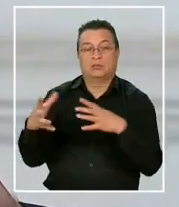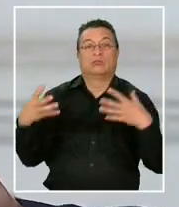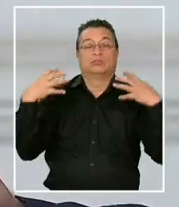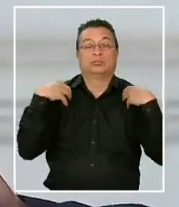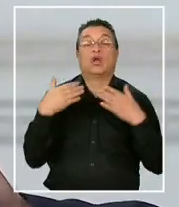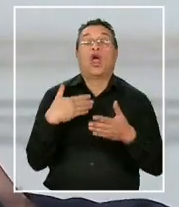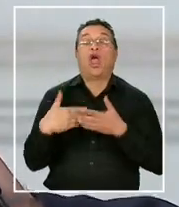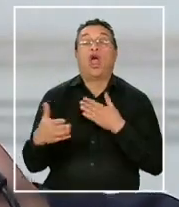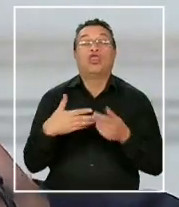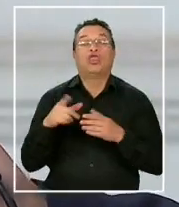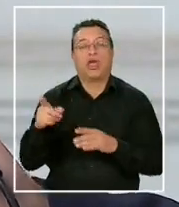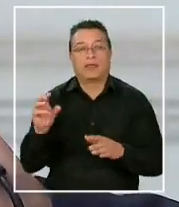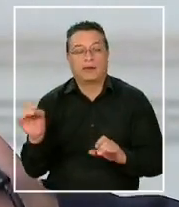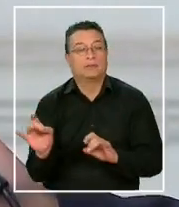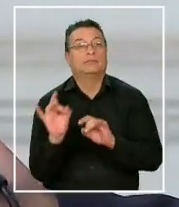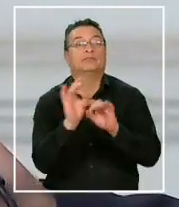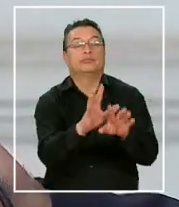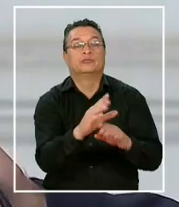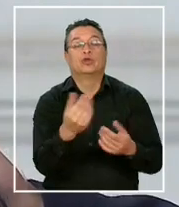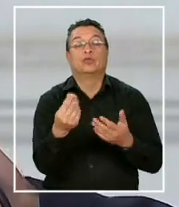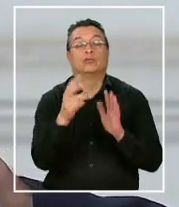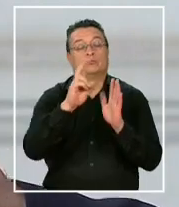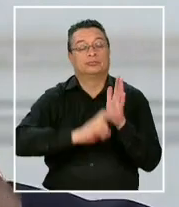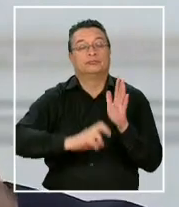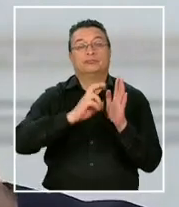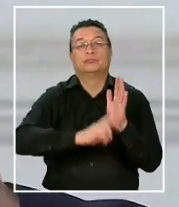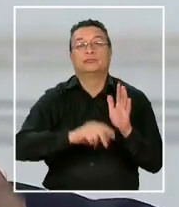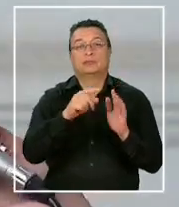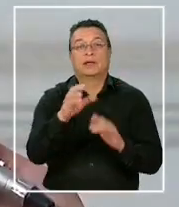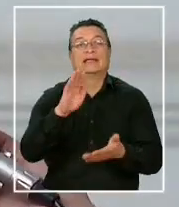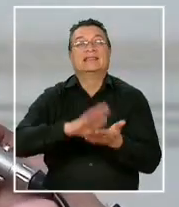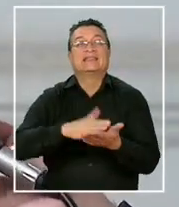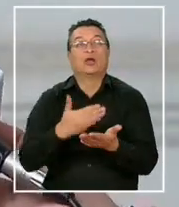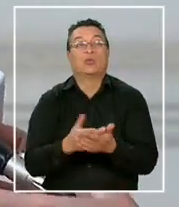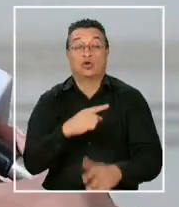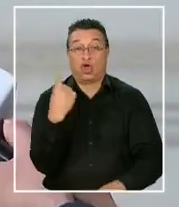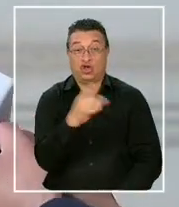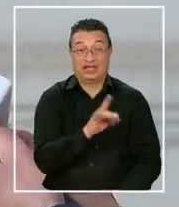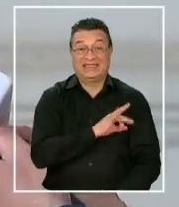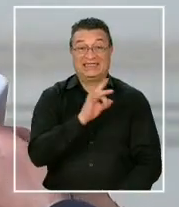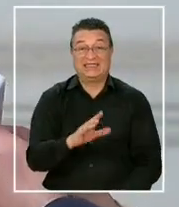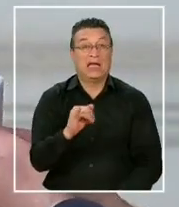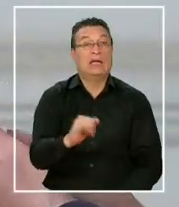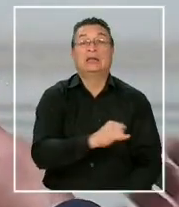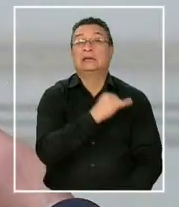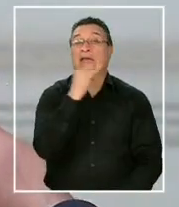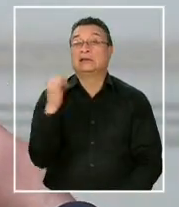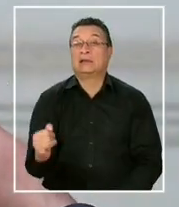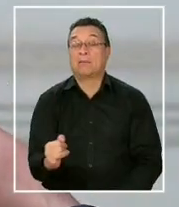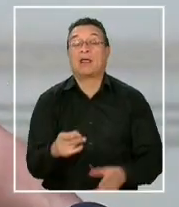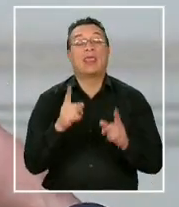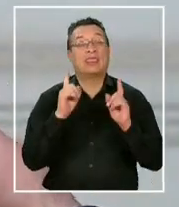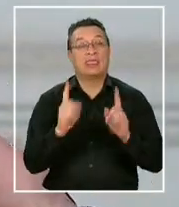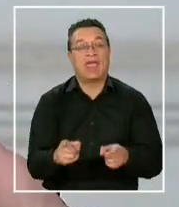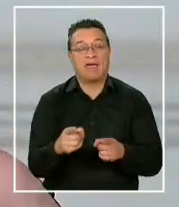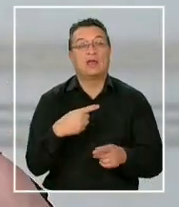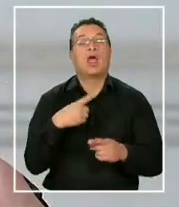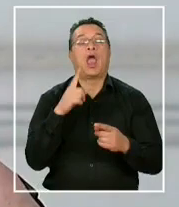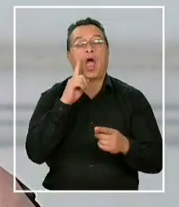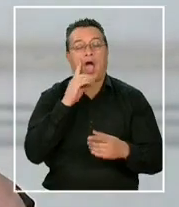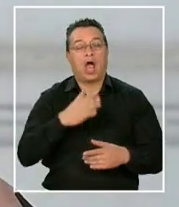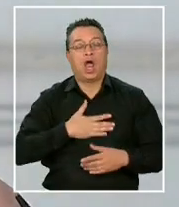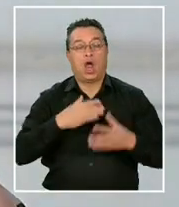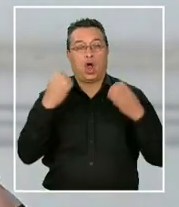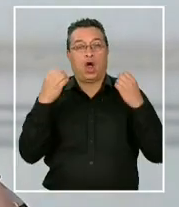va tu cotización respecto de la salud. Los chilenos siempre deben tener la